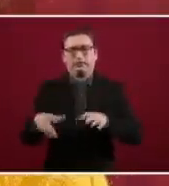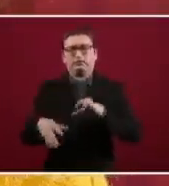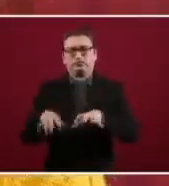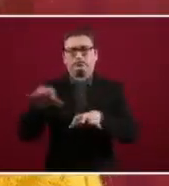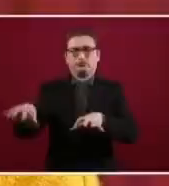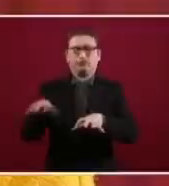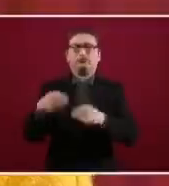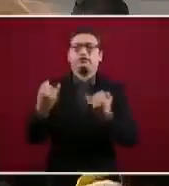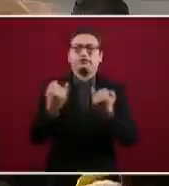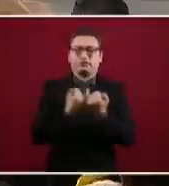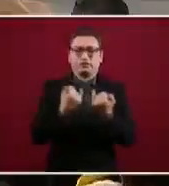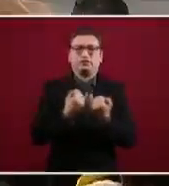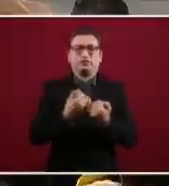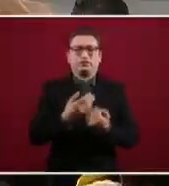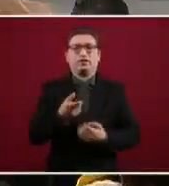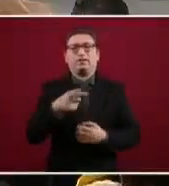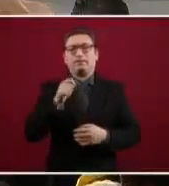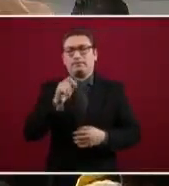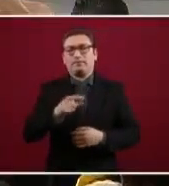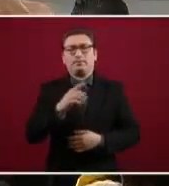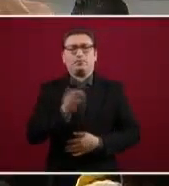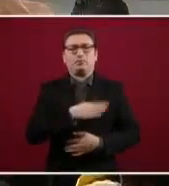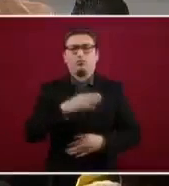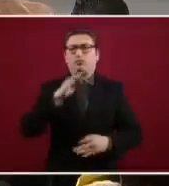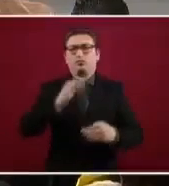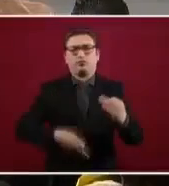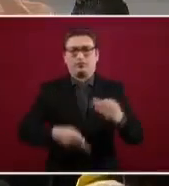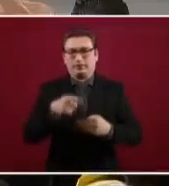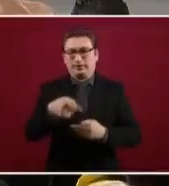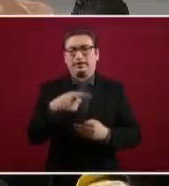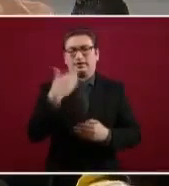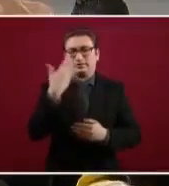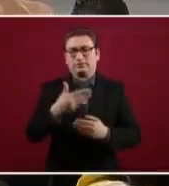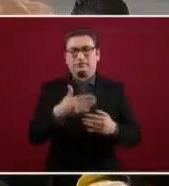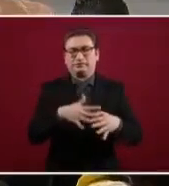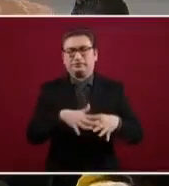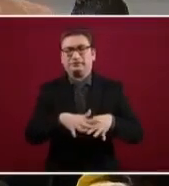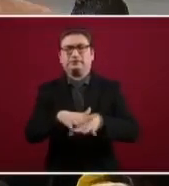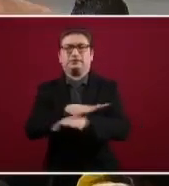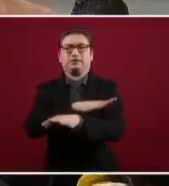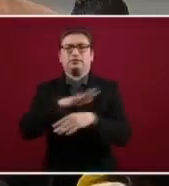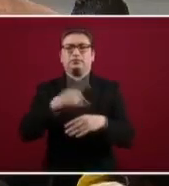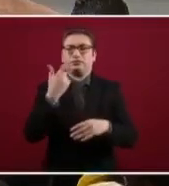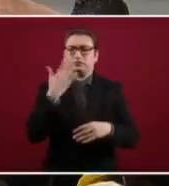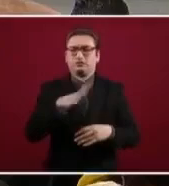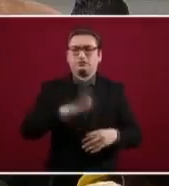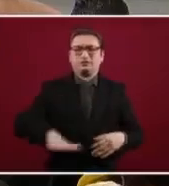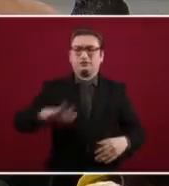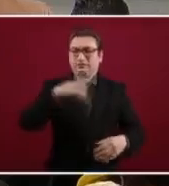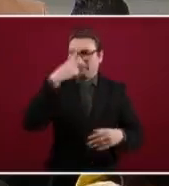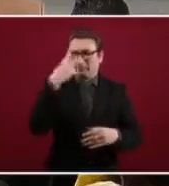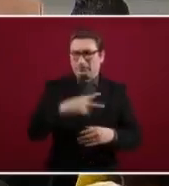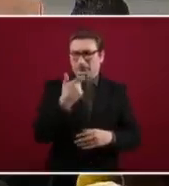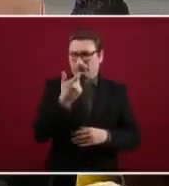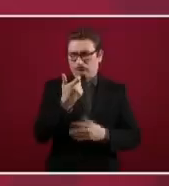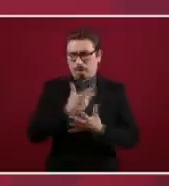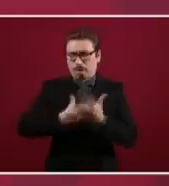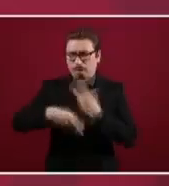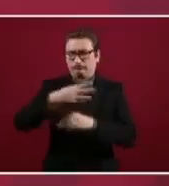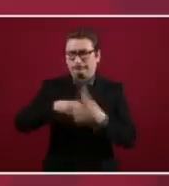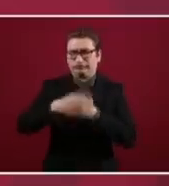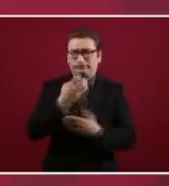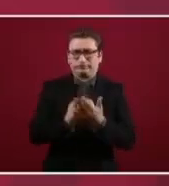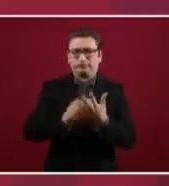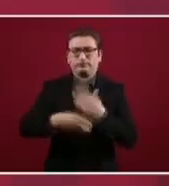crecientemente el buen fin también ha reflejado un cambio que se ha dado en la economía mexicana y que tiene que ver con